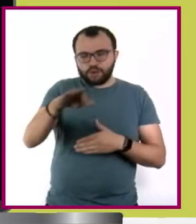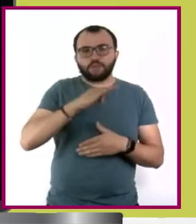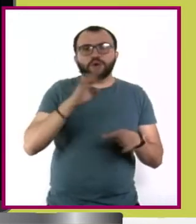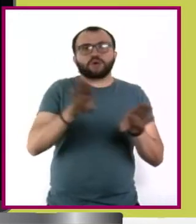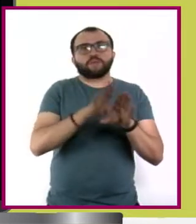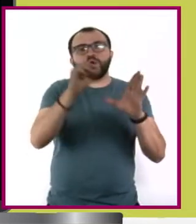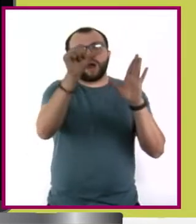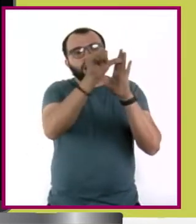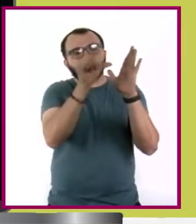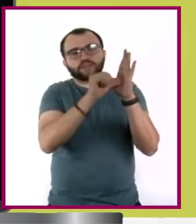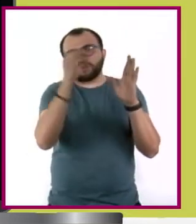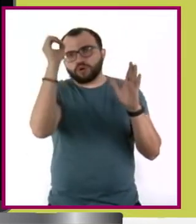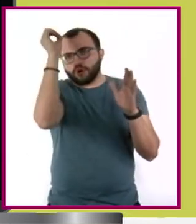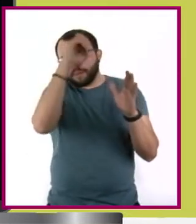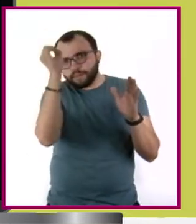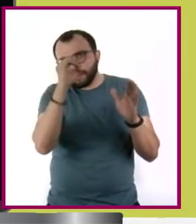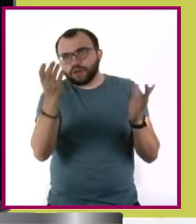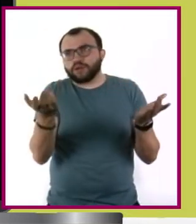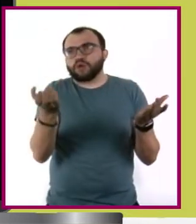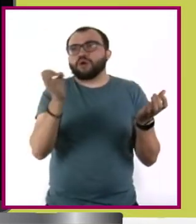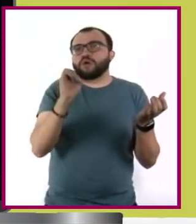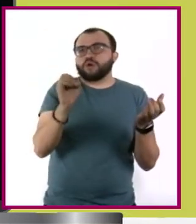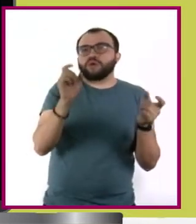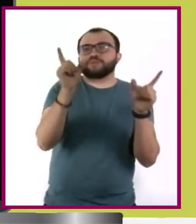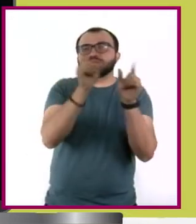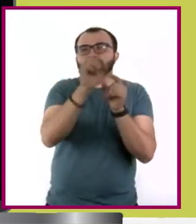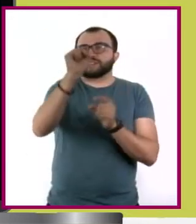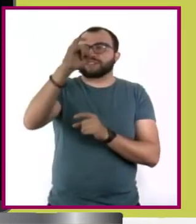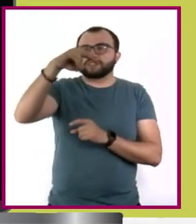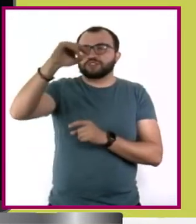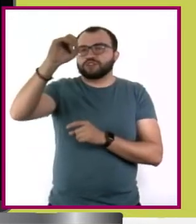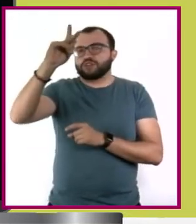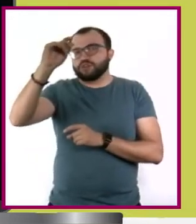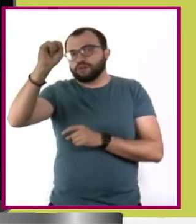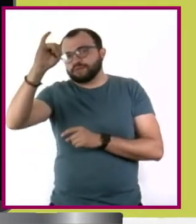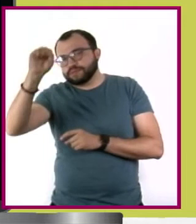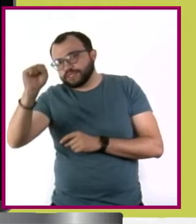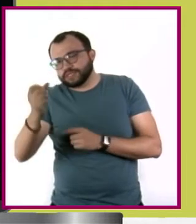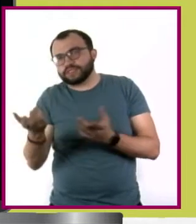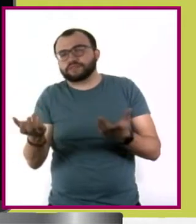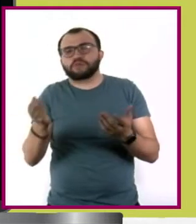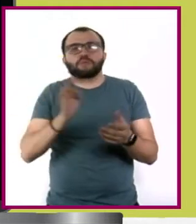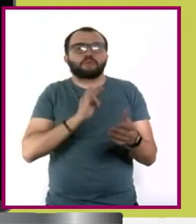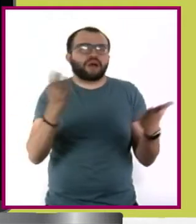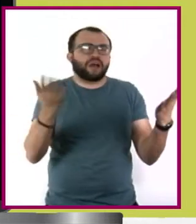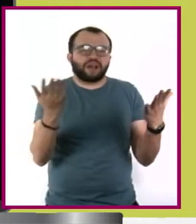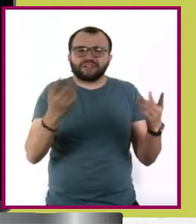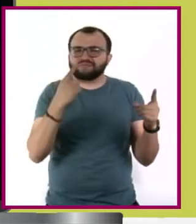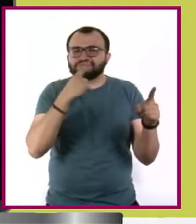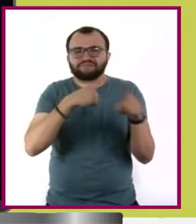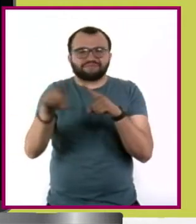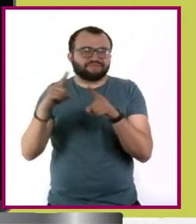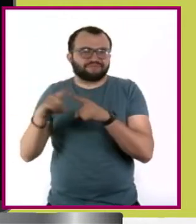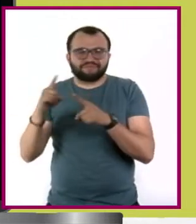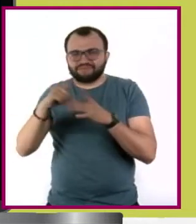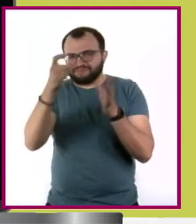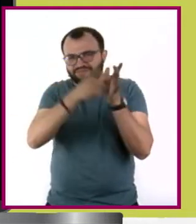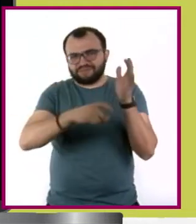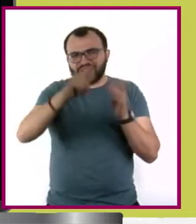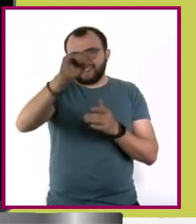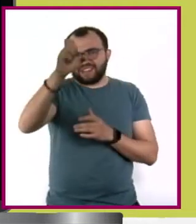opinión, puedes desarrollar una sinopsis, una descripción, puedes hacer cualquier cantidad de textos. O